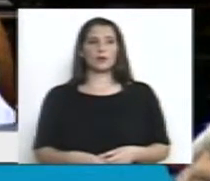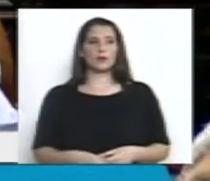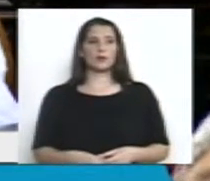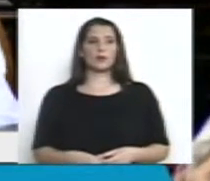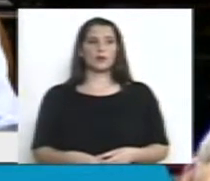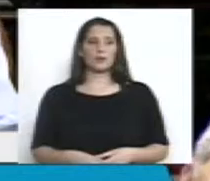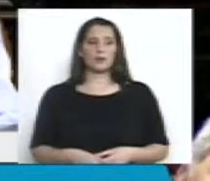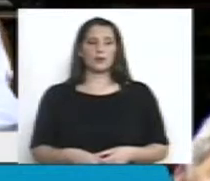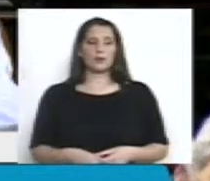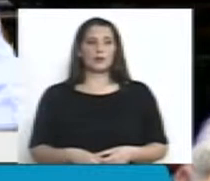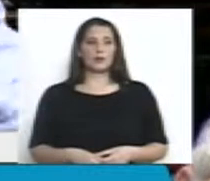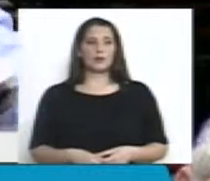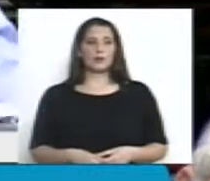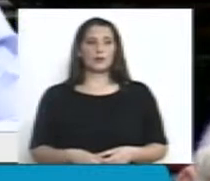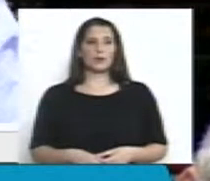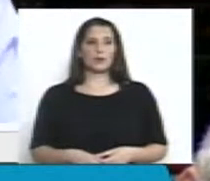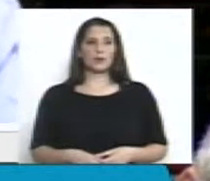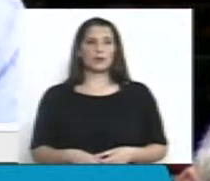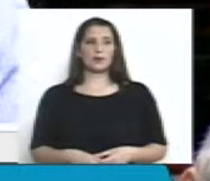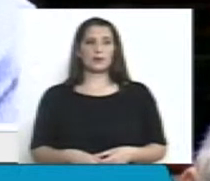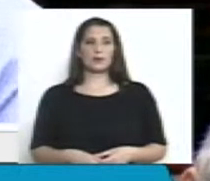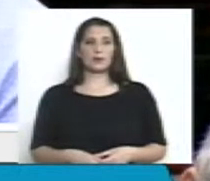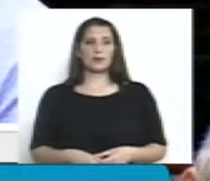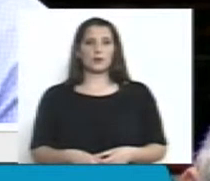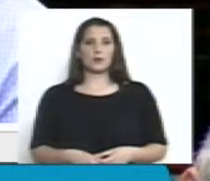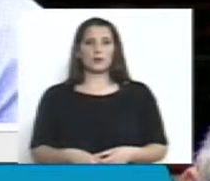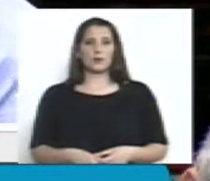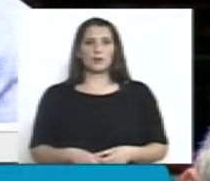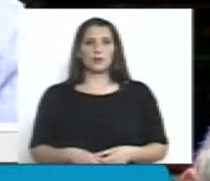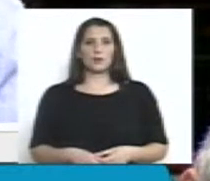eran de